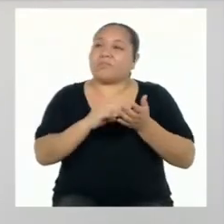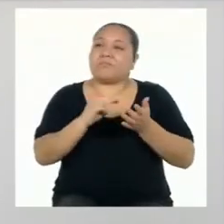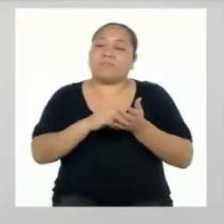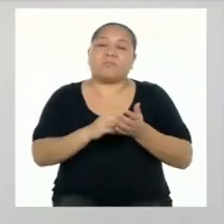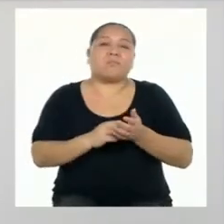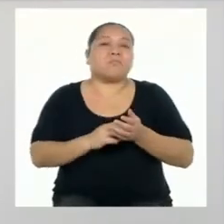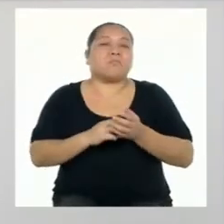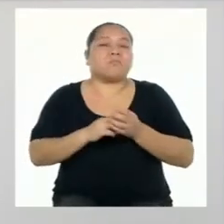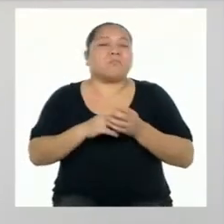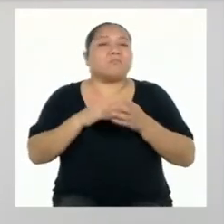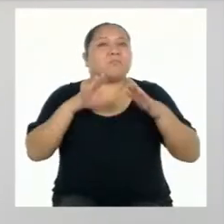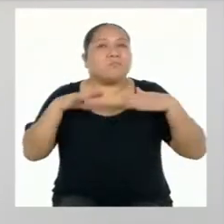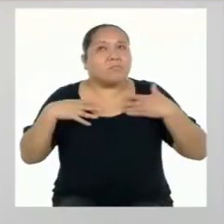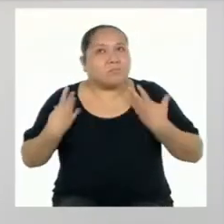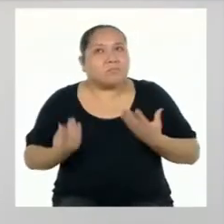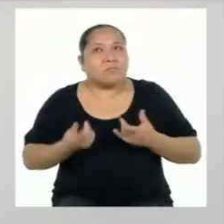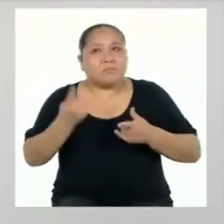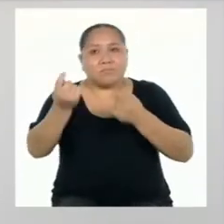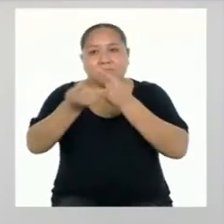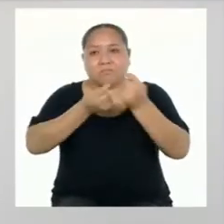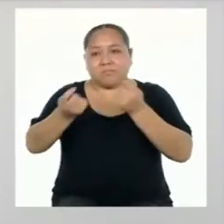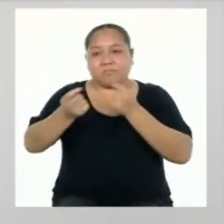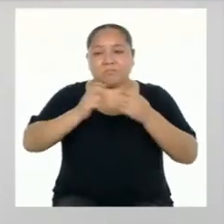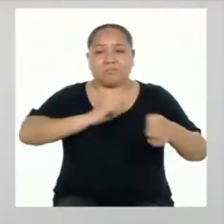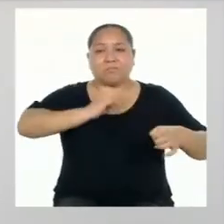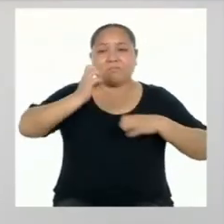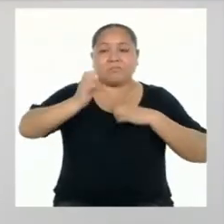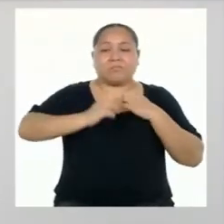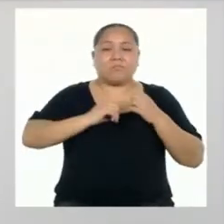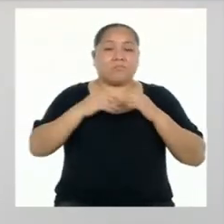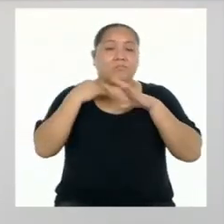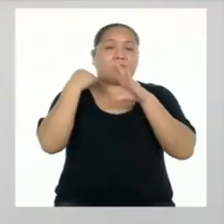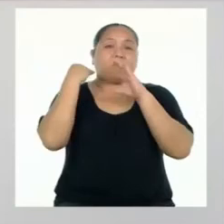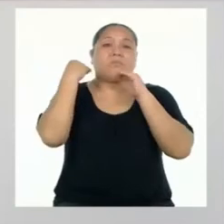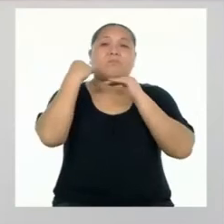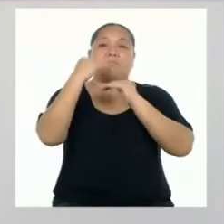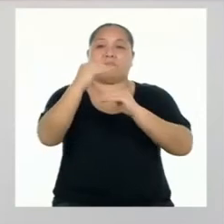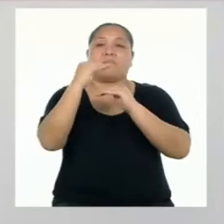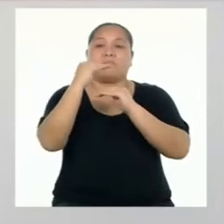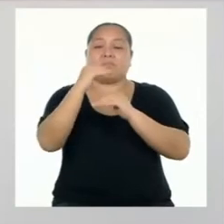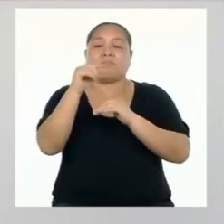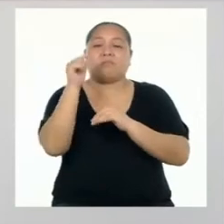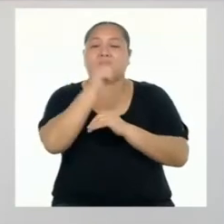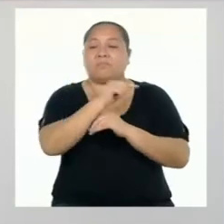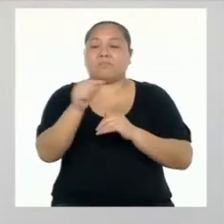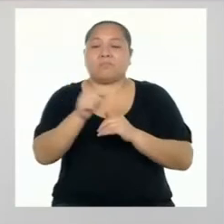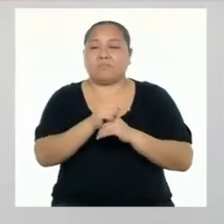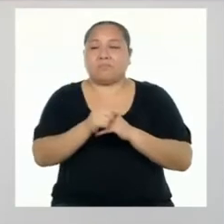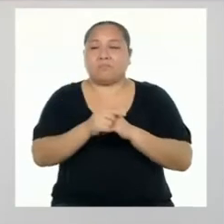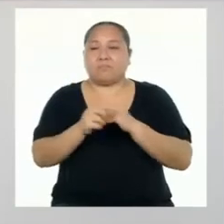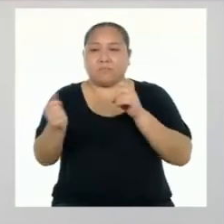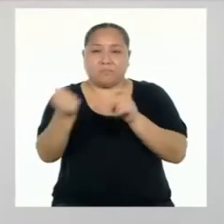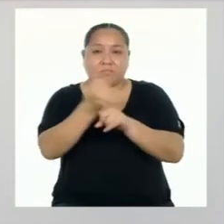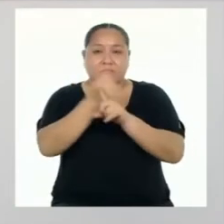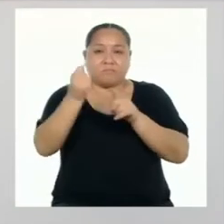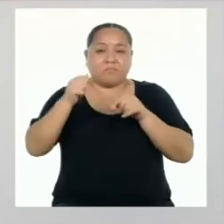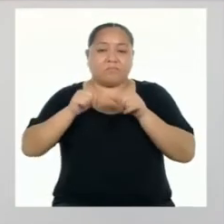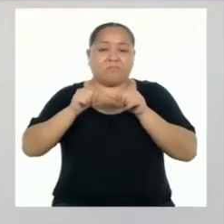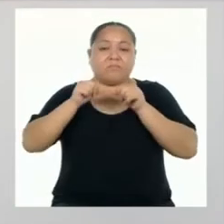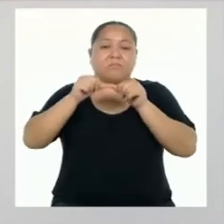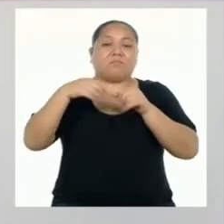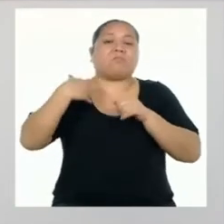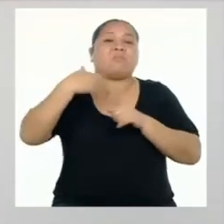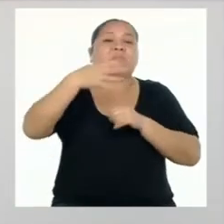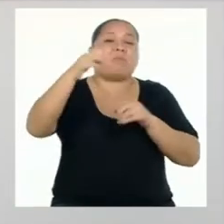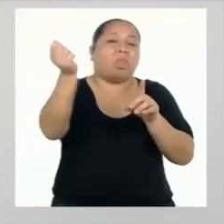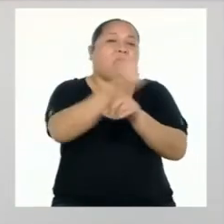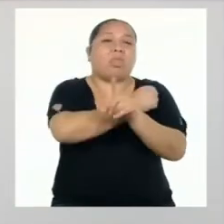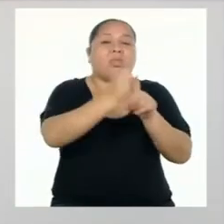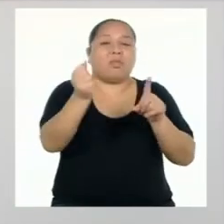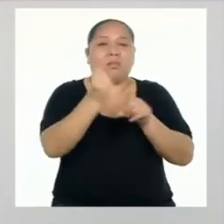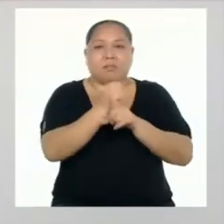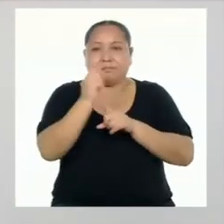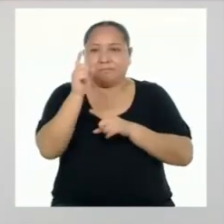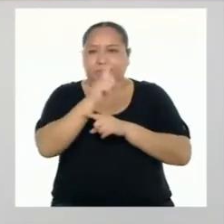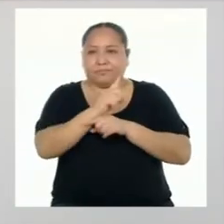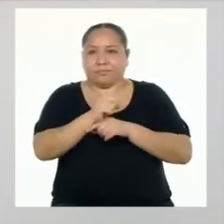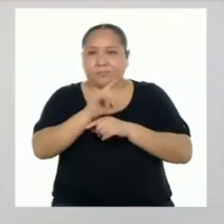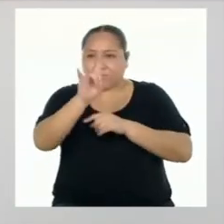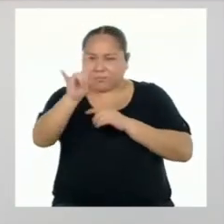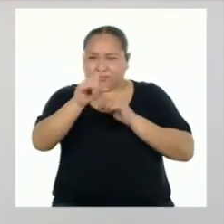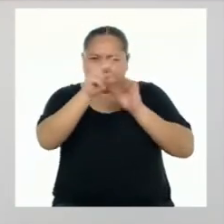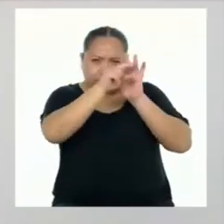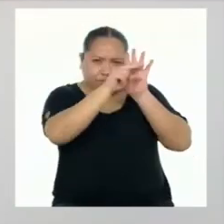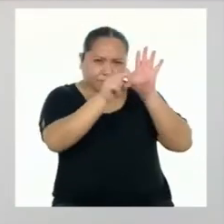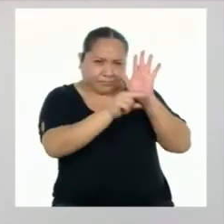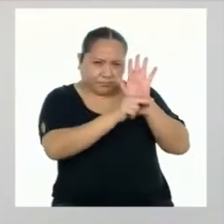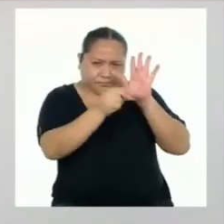si lograron manejar sus emociones para evitar que el conflicto llegue a la violencia, o si usaron sus normas de